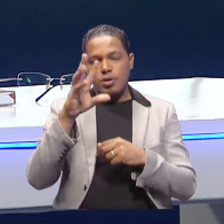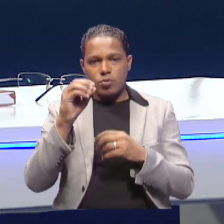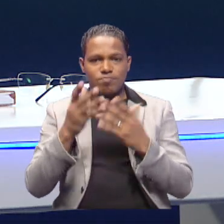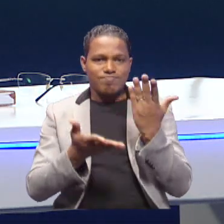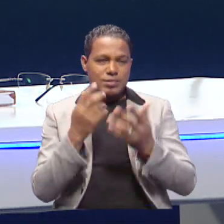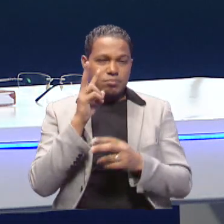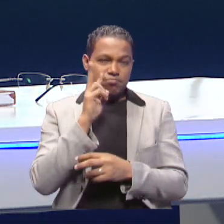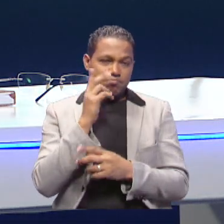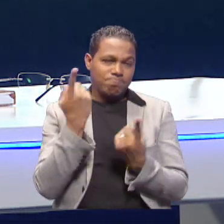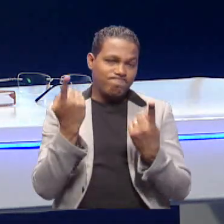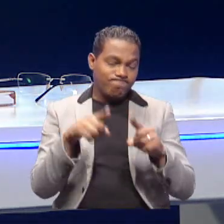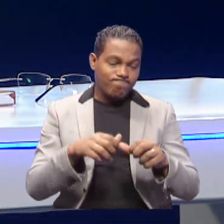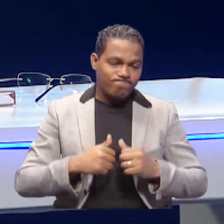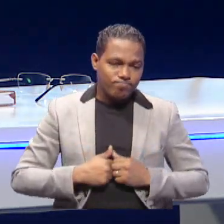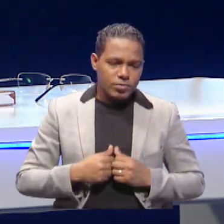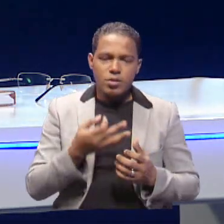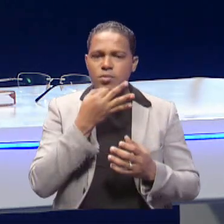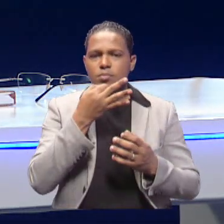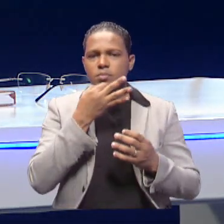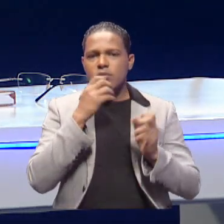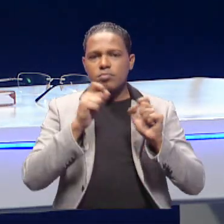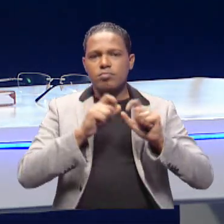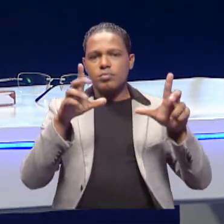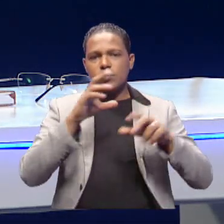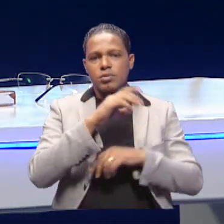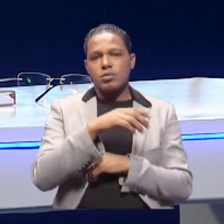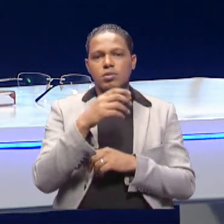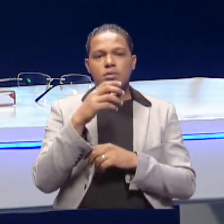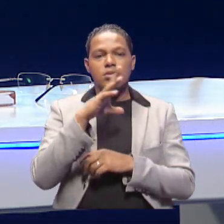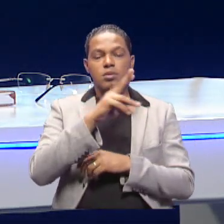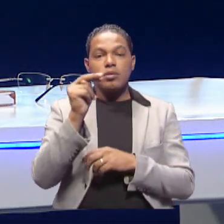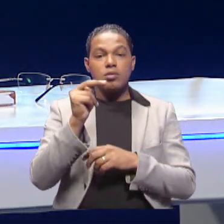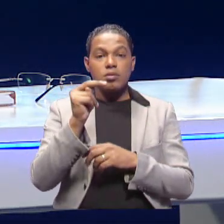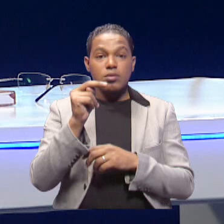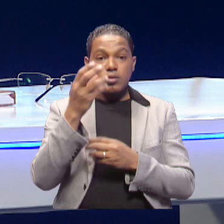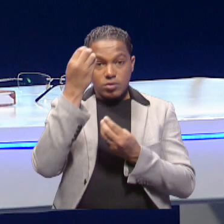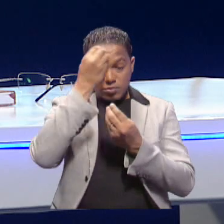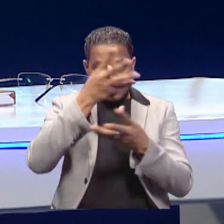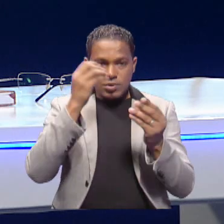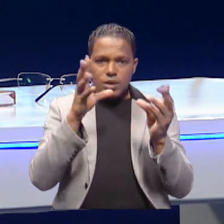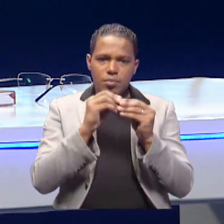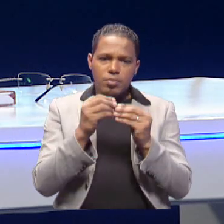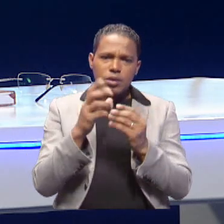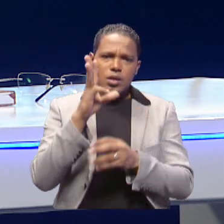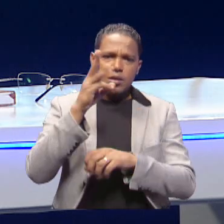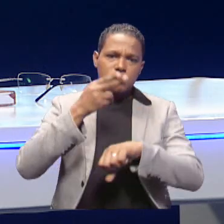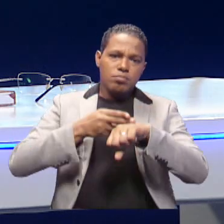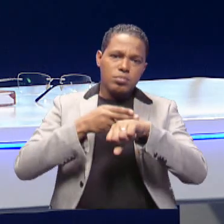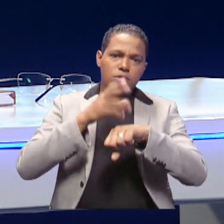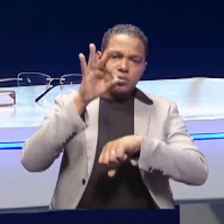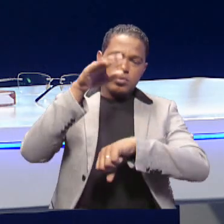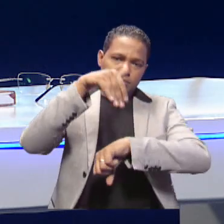continúa pues esta litis en nuestras próximas emisiones de Central de Noticias, como igual otras informaciones que tendremos a las 6 de la tarde